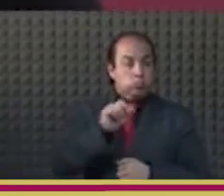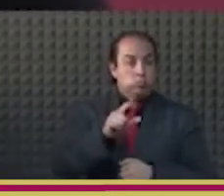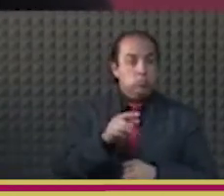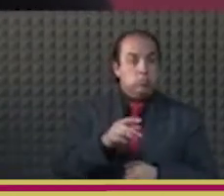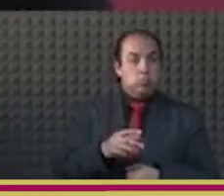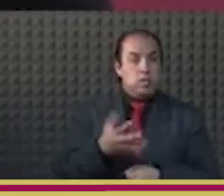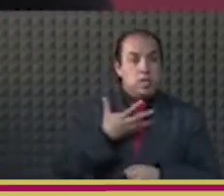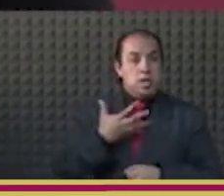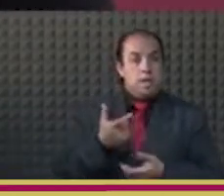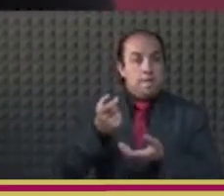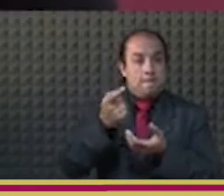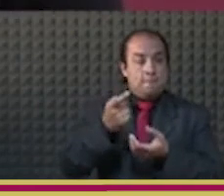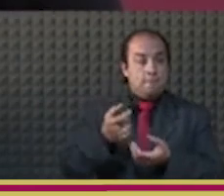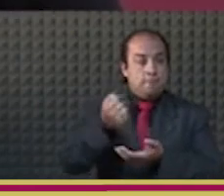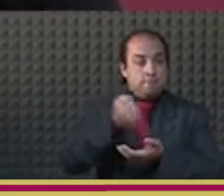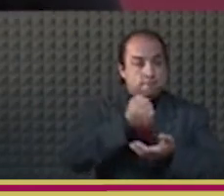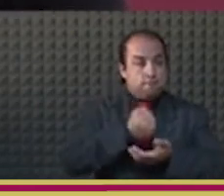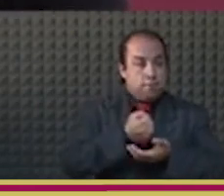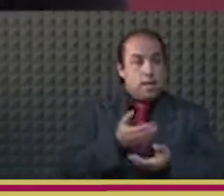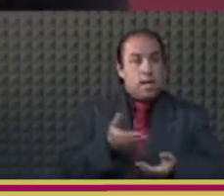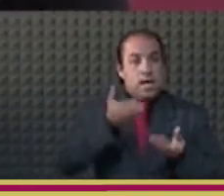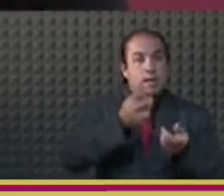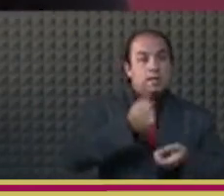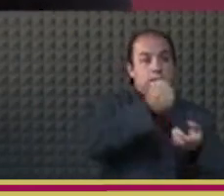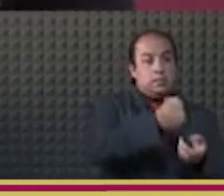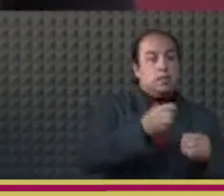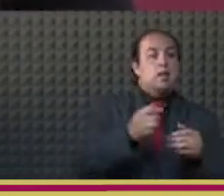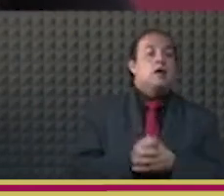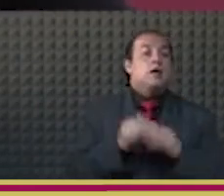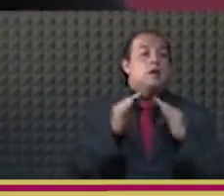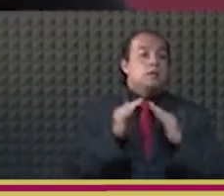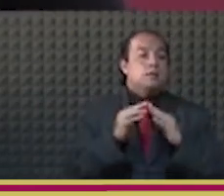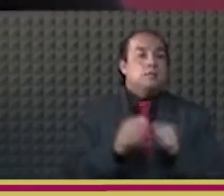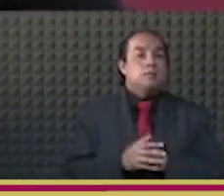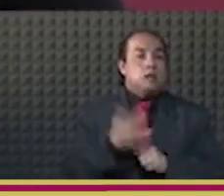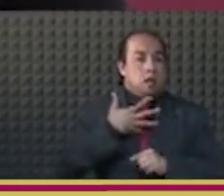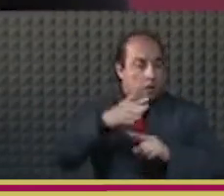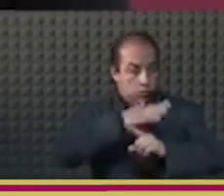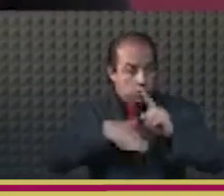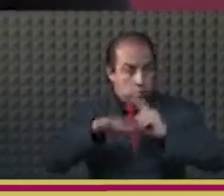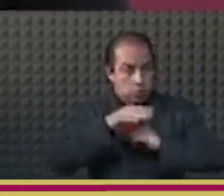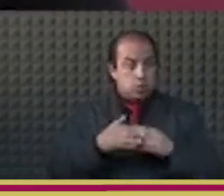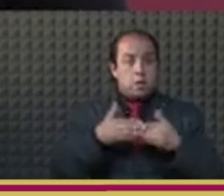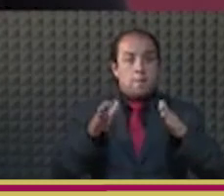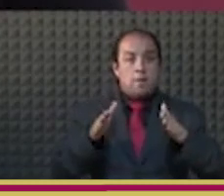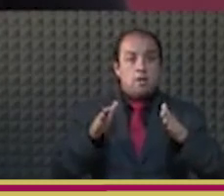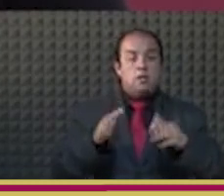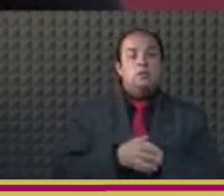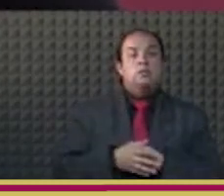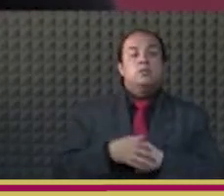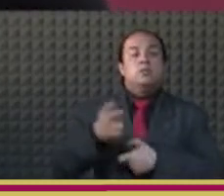sus ingresos para llevar a su casa. Es precisamente en este contexto que de reactivación